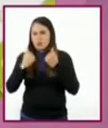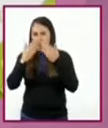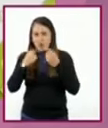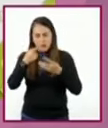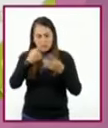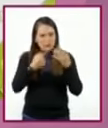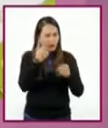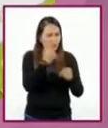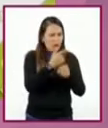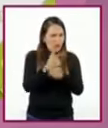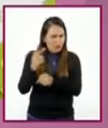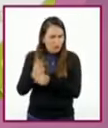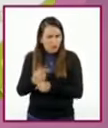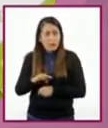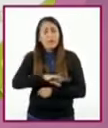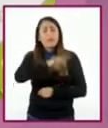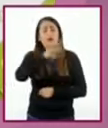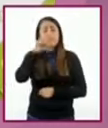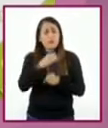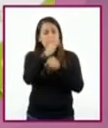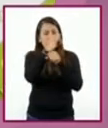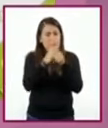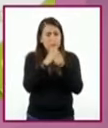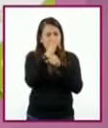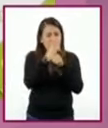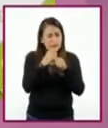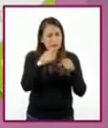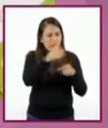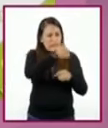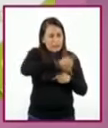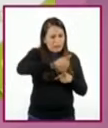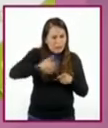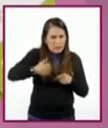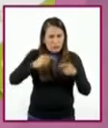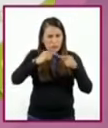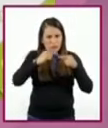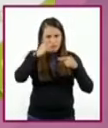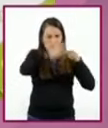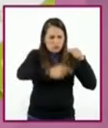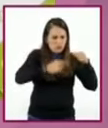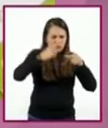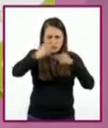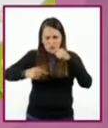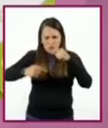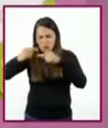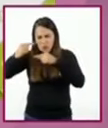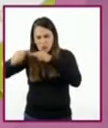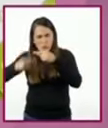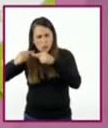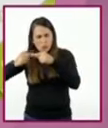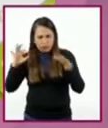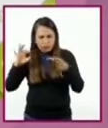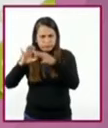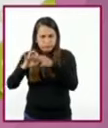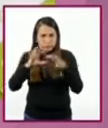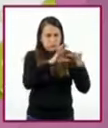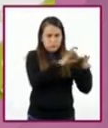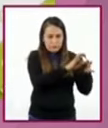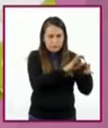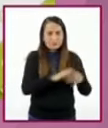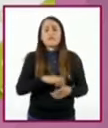e investiguen cuál es el papel que tiene cada uno de ellos en los ciclos biogeoquímicos. Y finalmente,